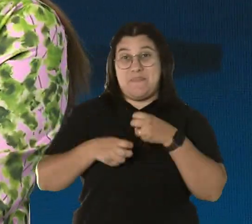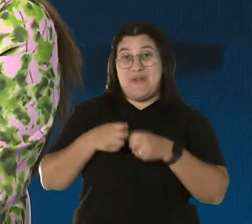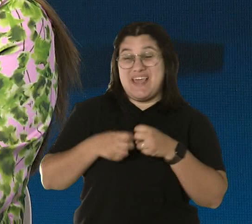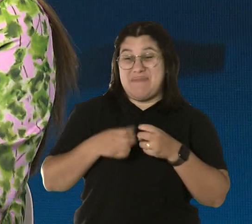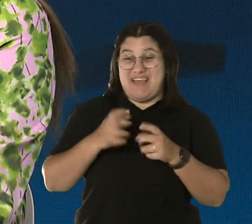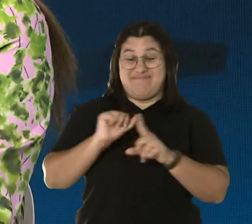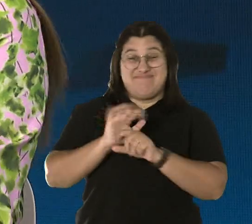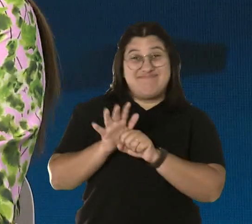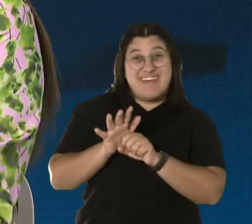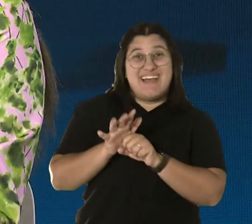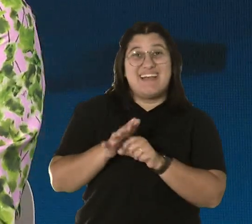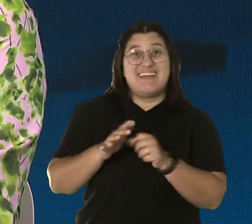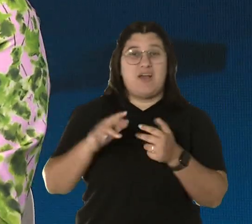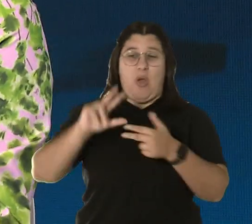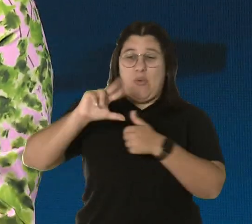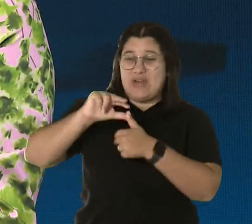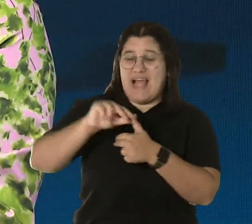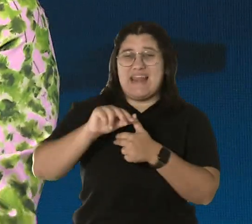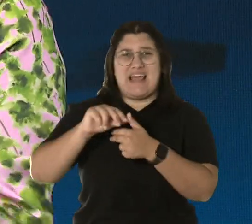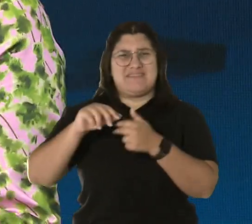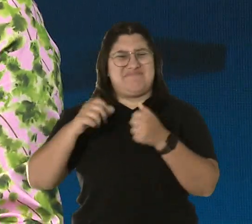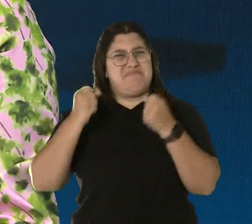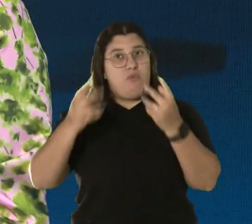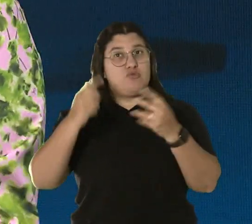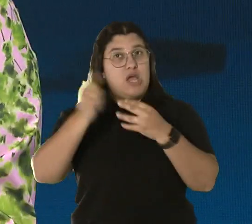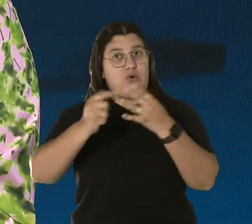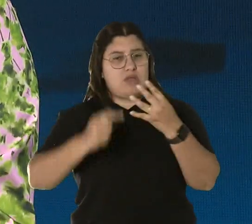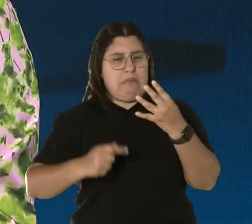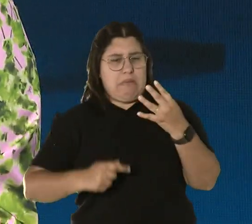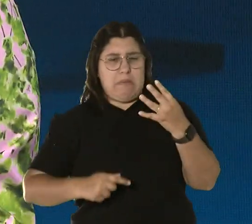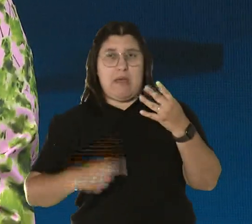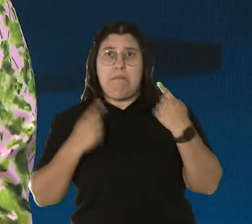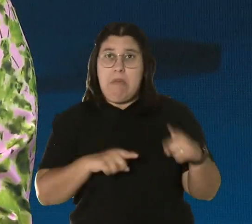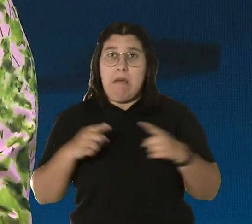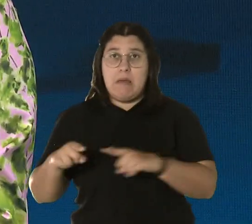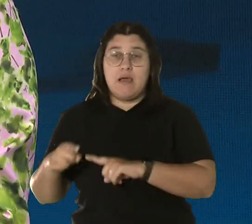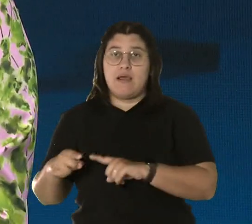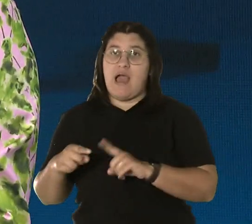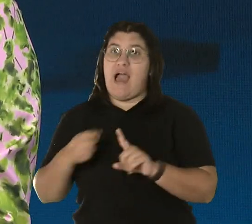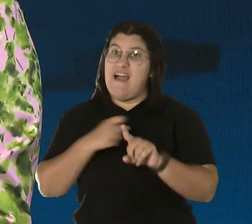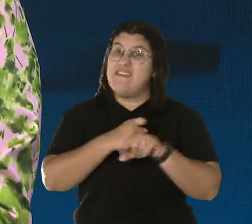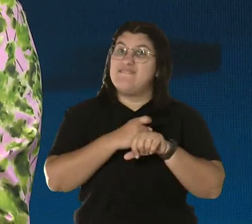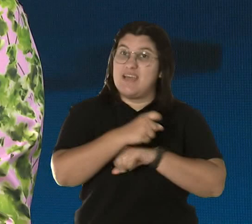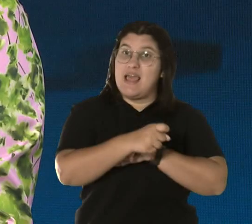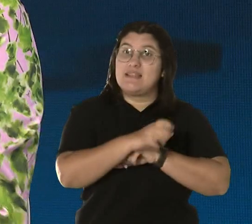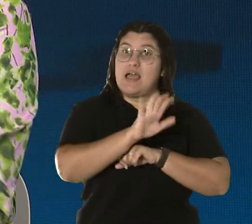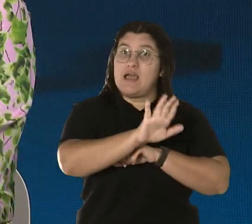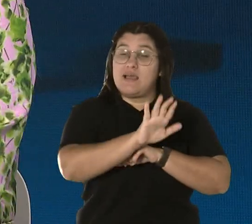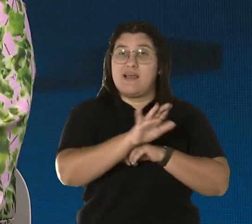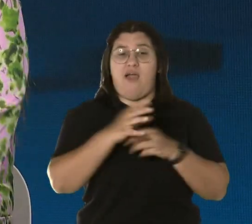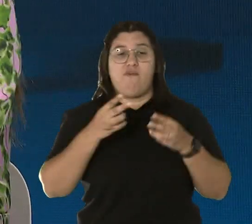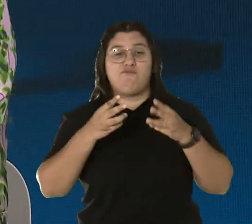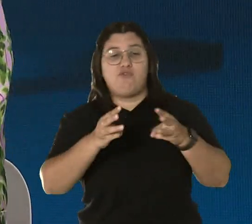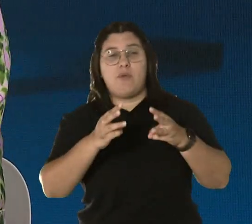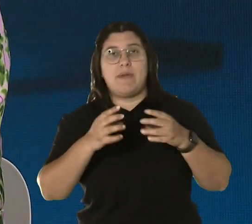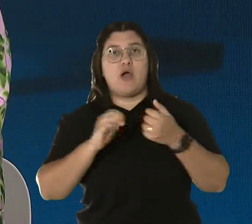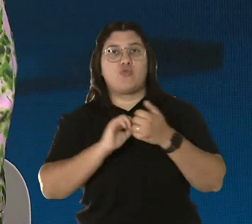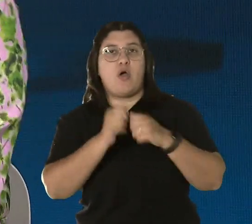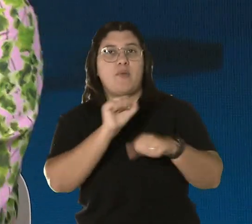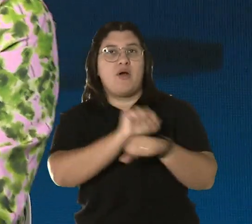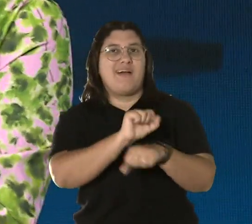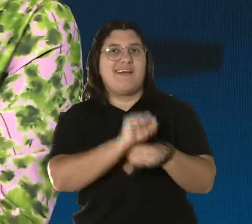bien dijimos ahorita, huracanes, pandemia, han pasado muchas cosas en Puerto Rico que realmente han afectado el modo de cómo se